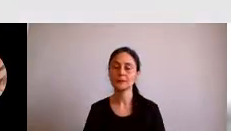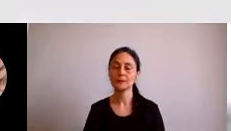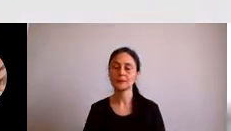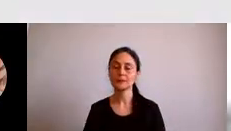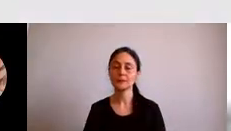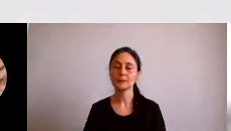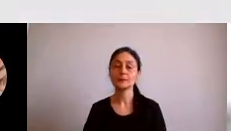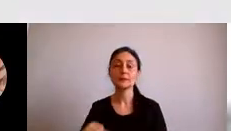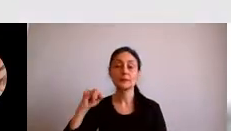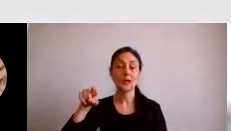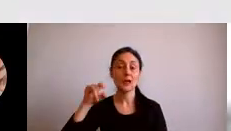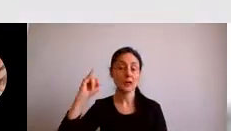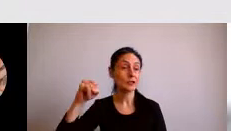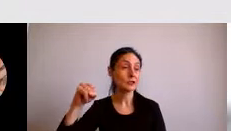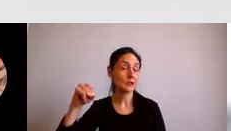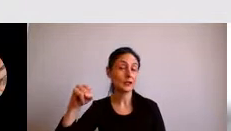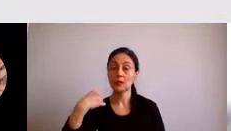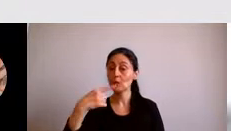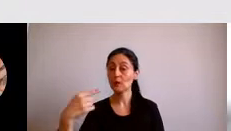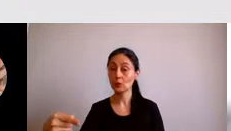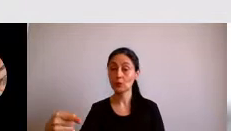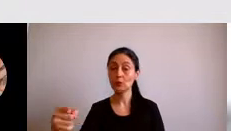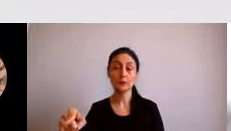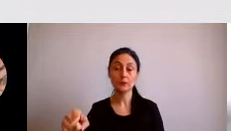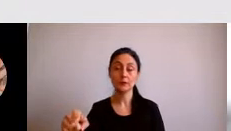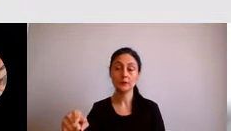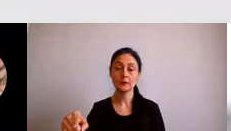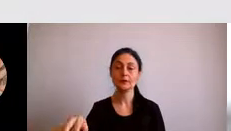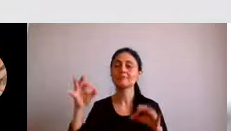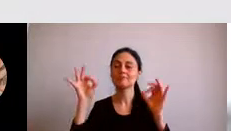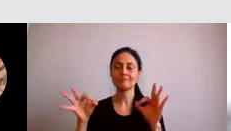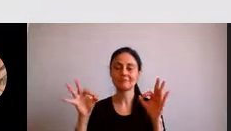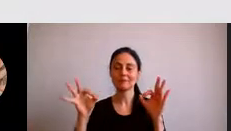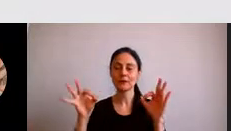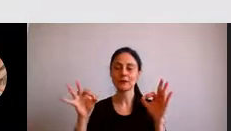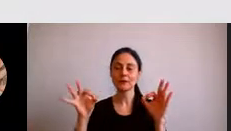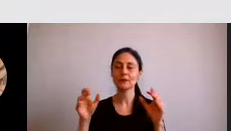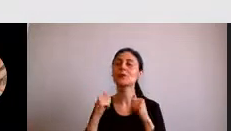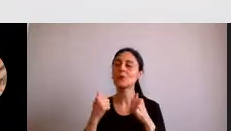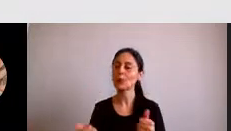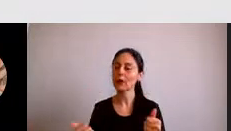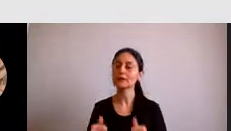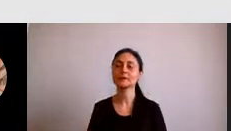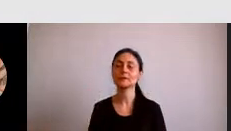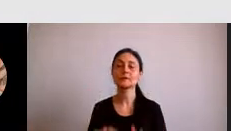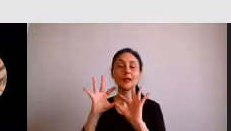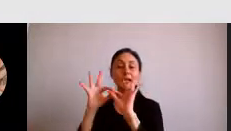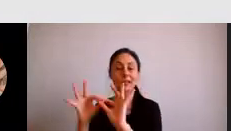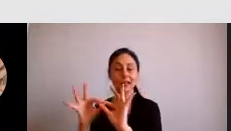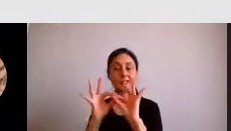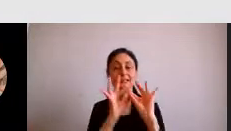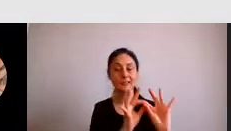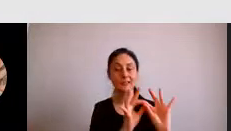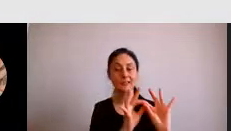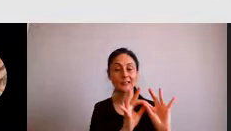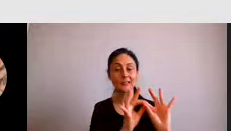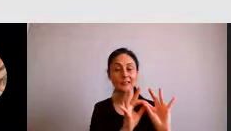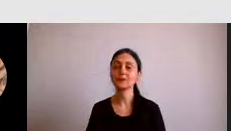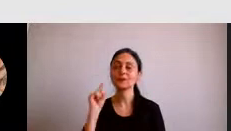¿Ahí sí? Ahí sí. Perfecto. Ya, bueno. Gracias. Bueno,